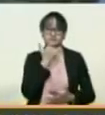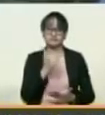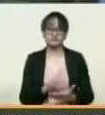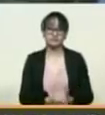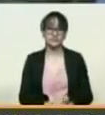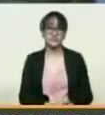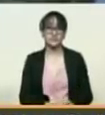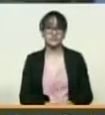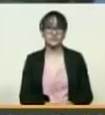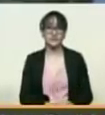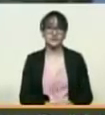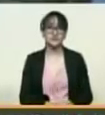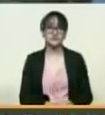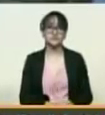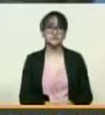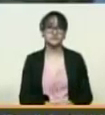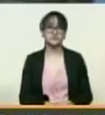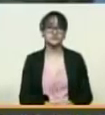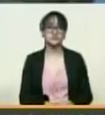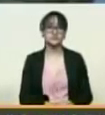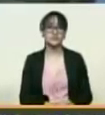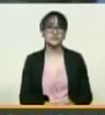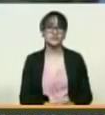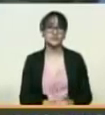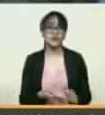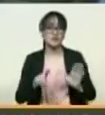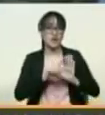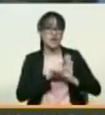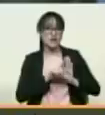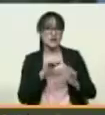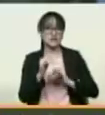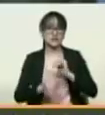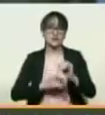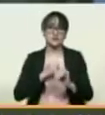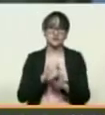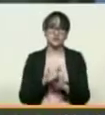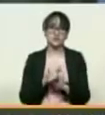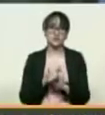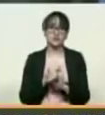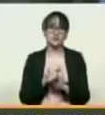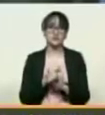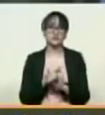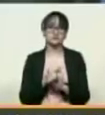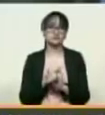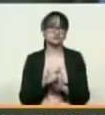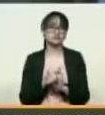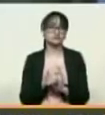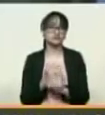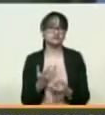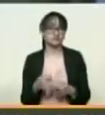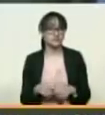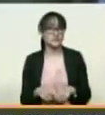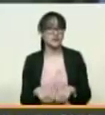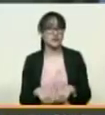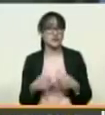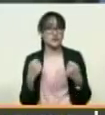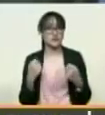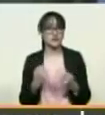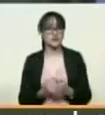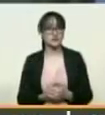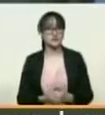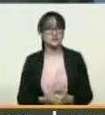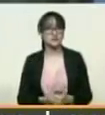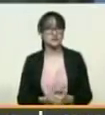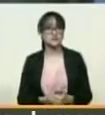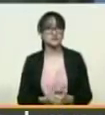extraterritoriales, fuera, como les decía, de todo apego a la ley internacional, y que nos complican. Miren, nosotros, yo le decía a la